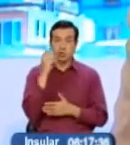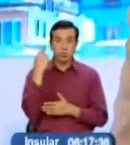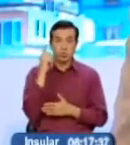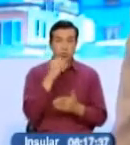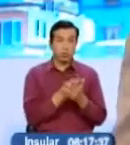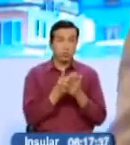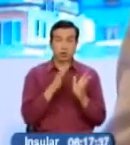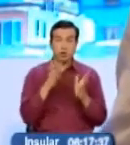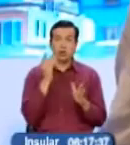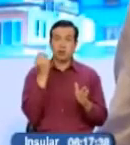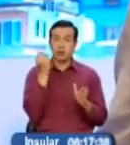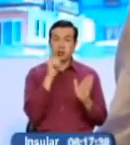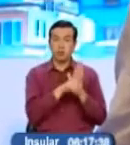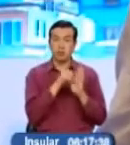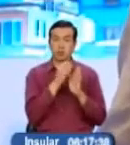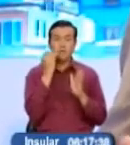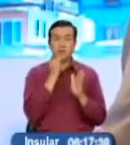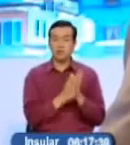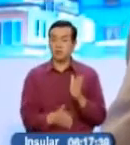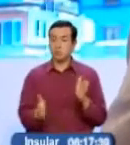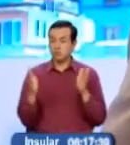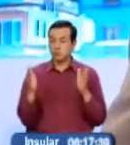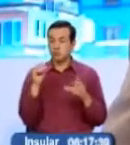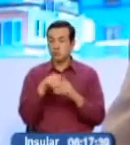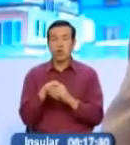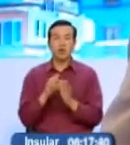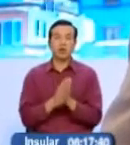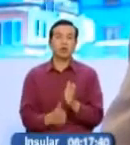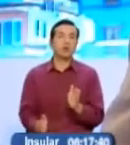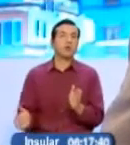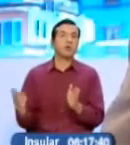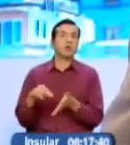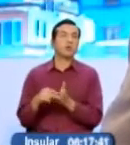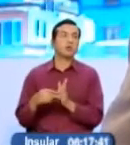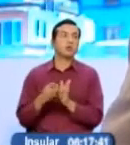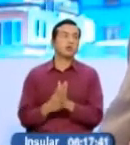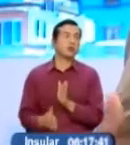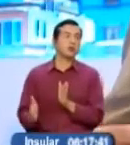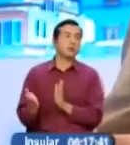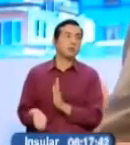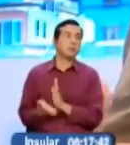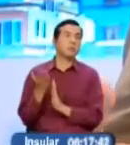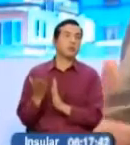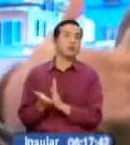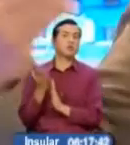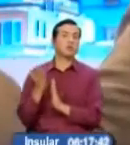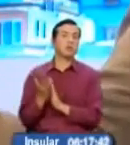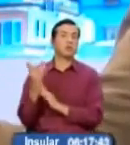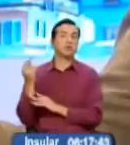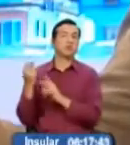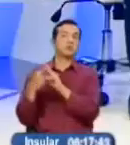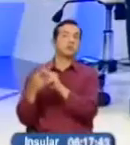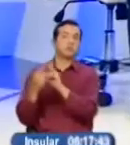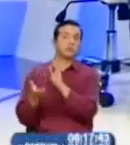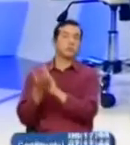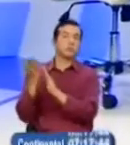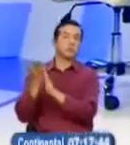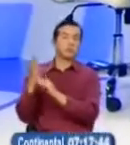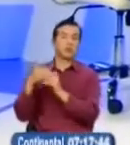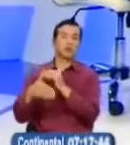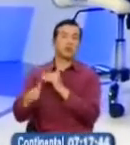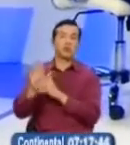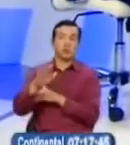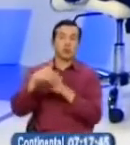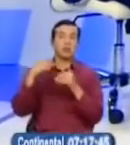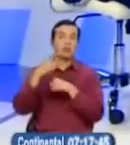millones, los deposita a plazo, y al depositar a plazo está creando condiciones de crecimiento en el tiempo, a través